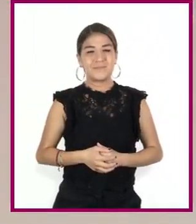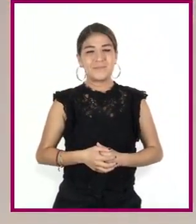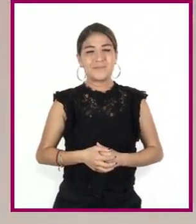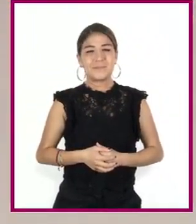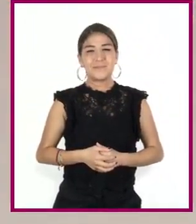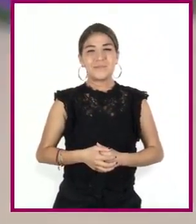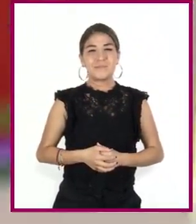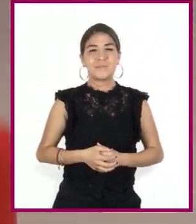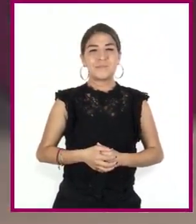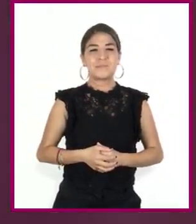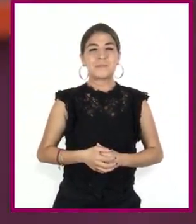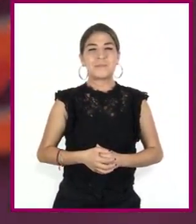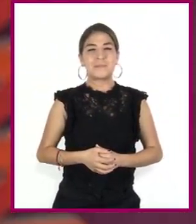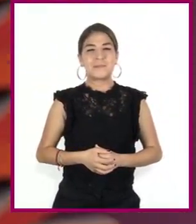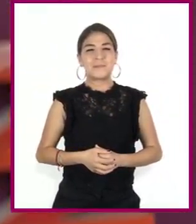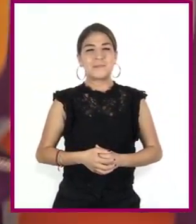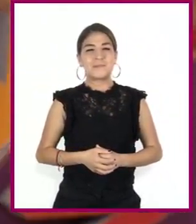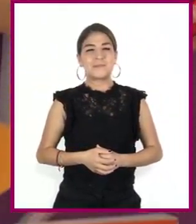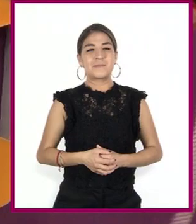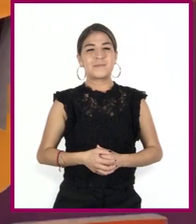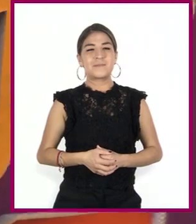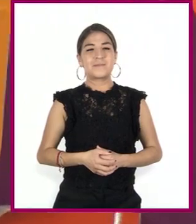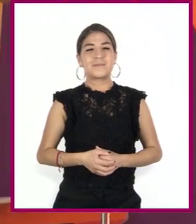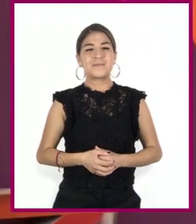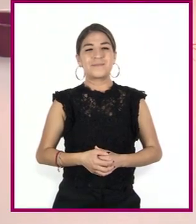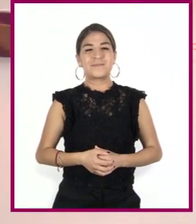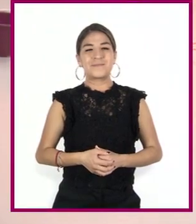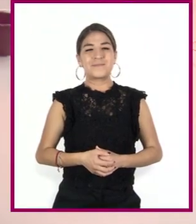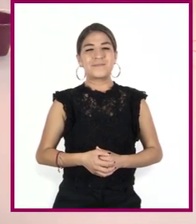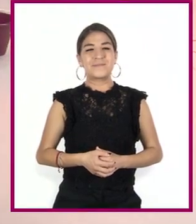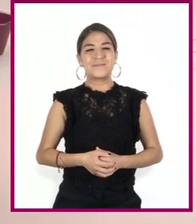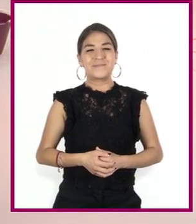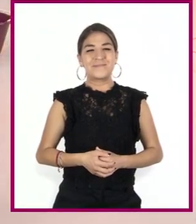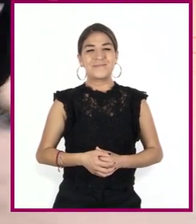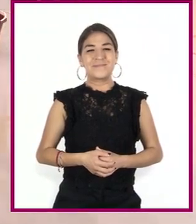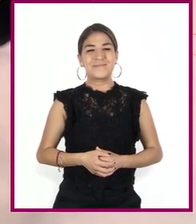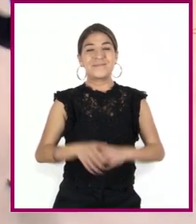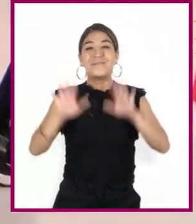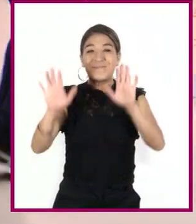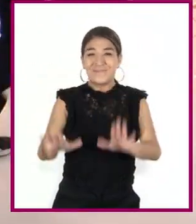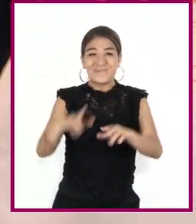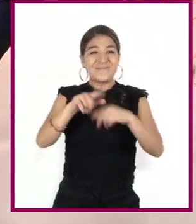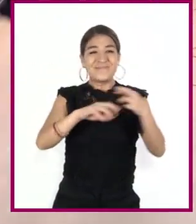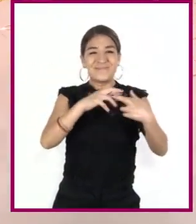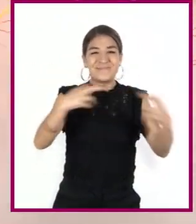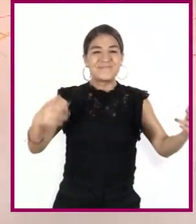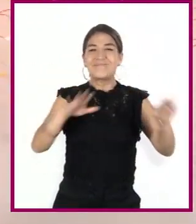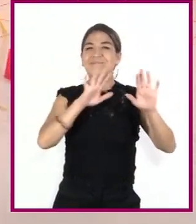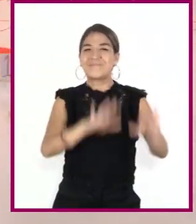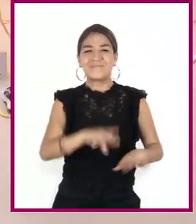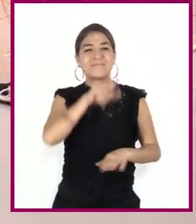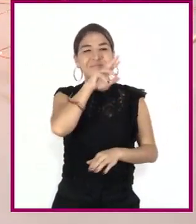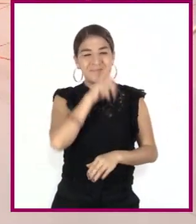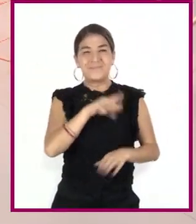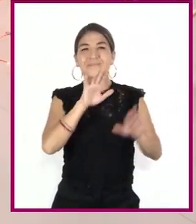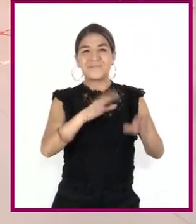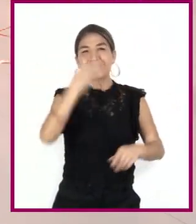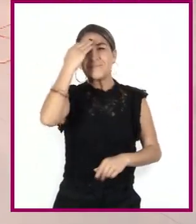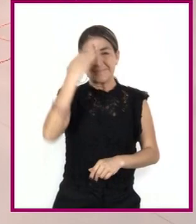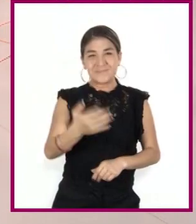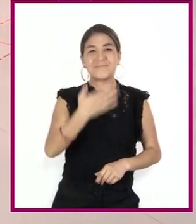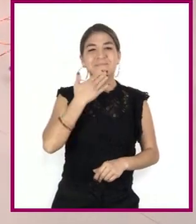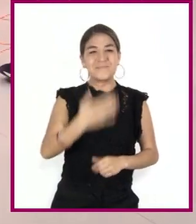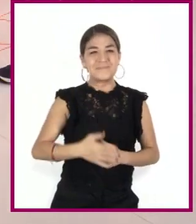acá. Cuerdas, avanza. Ay, vámonos, espérame, que ya se me enredó. Mira, no te preocupes, tienes tiempo. Todavía